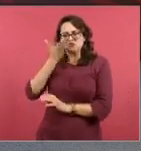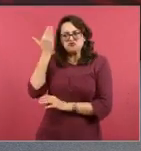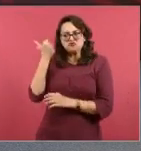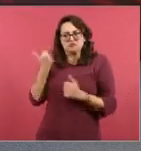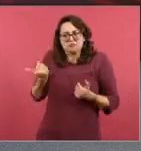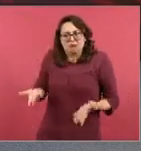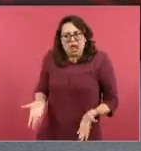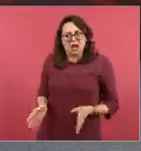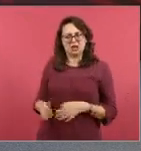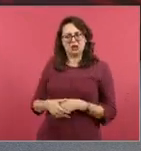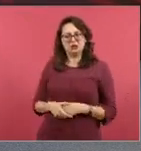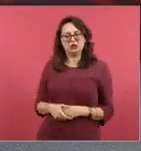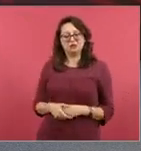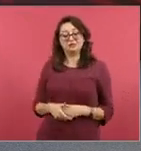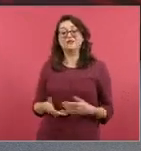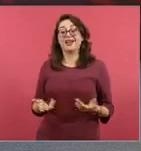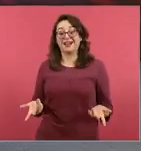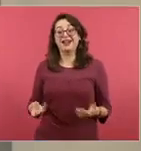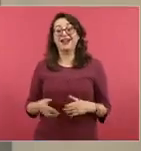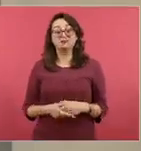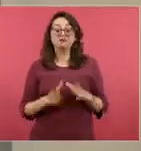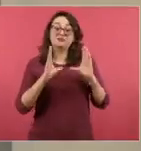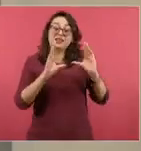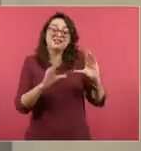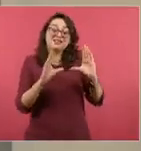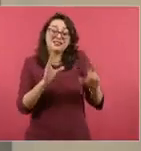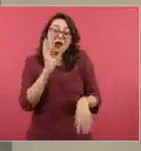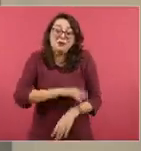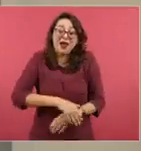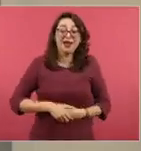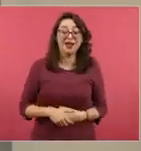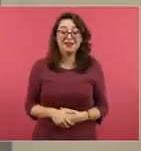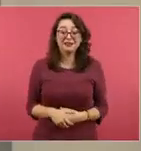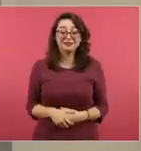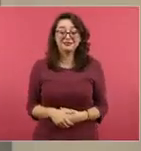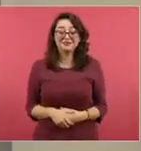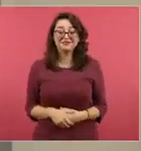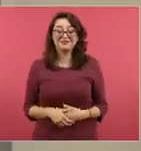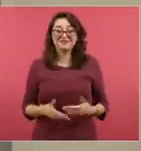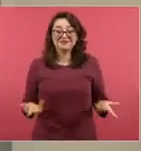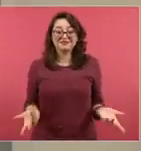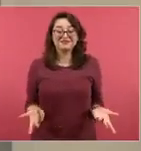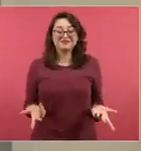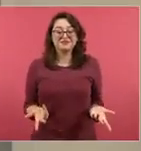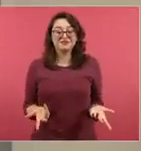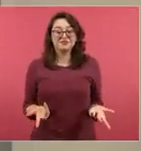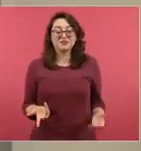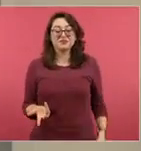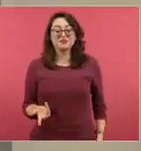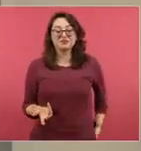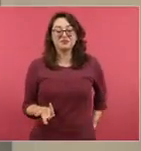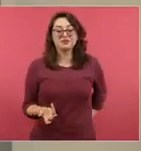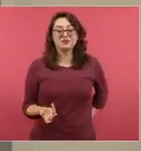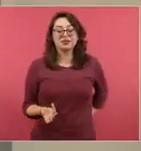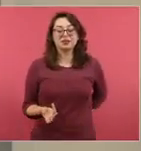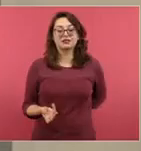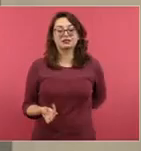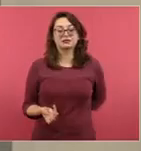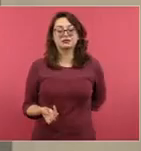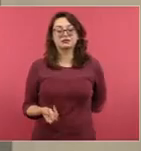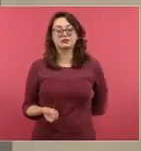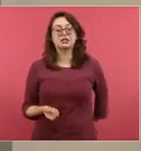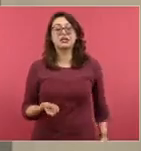esos contenidos. No quiere decir que yo sea una enciclopedia y sé todas las maneras de formas de actuar y de participar.